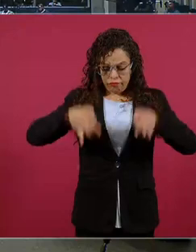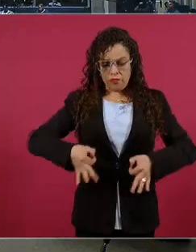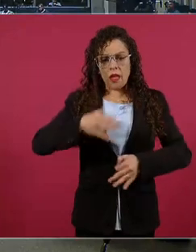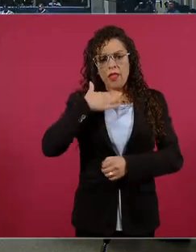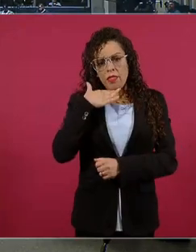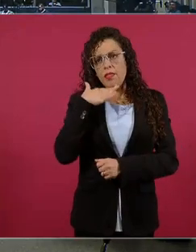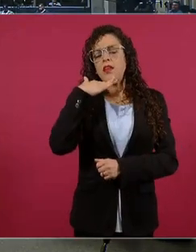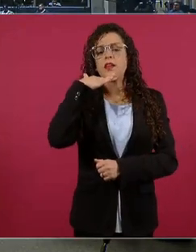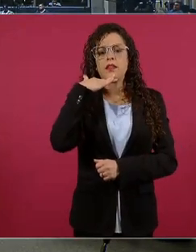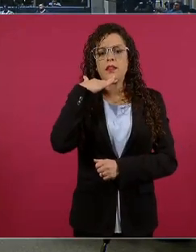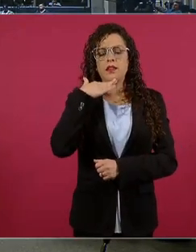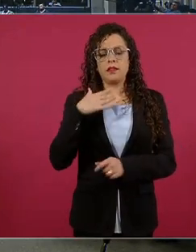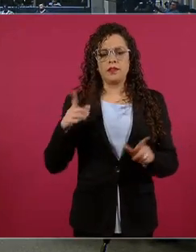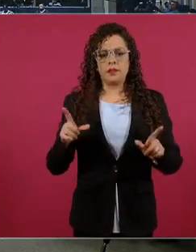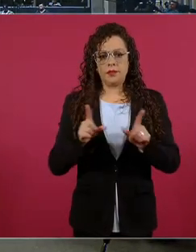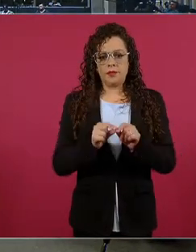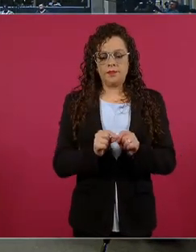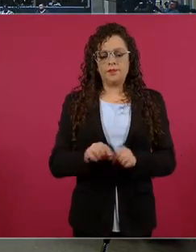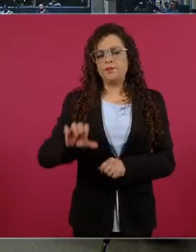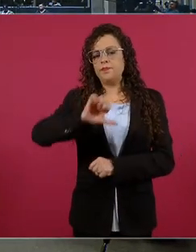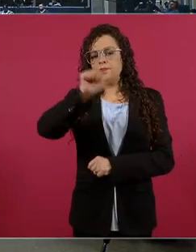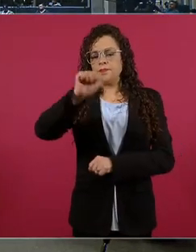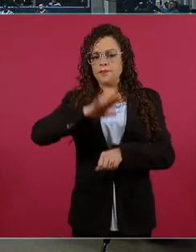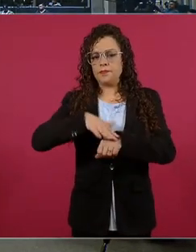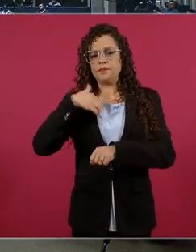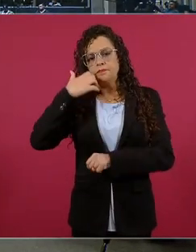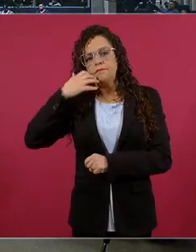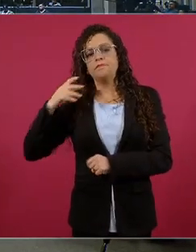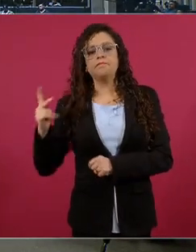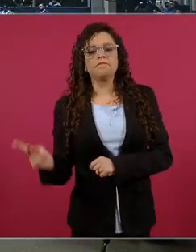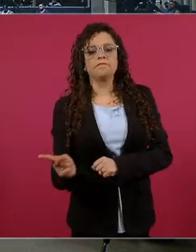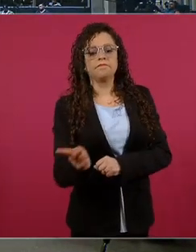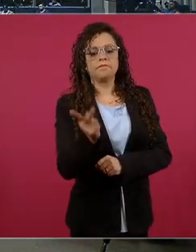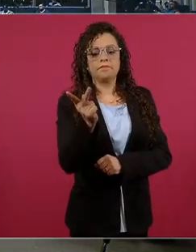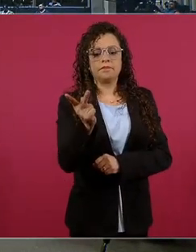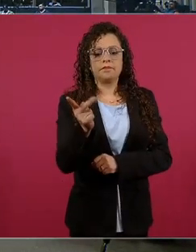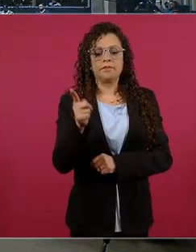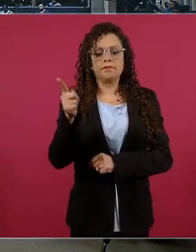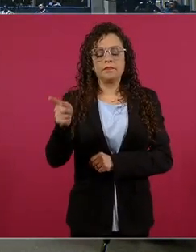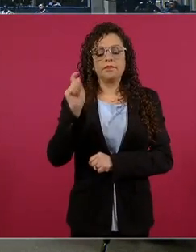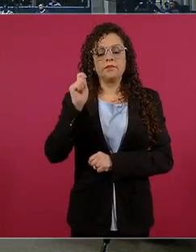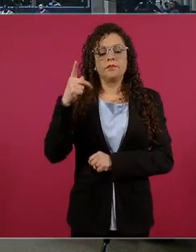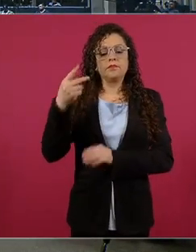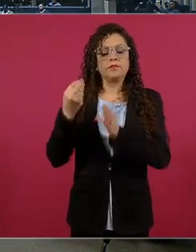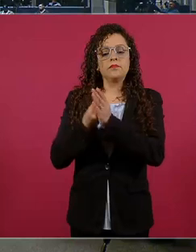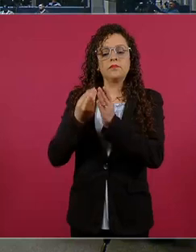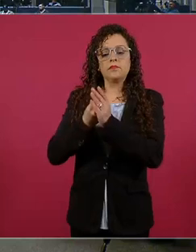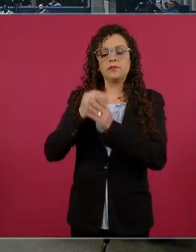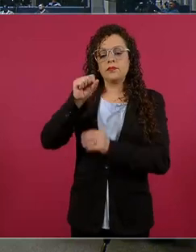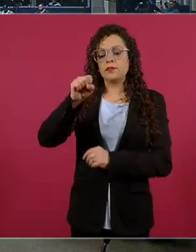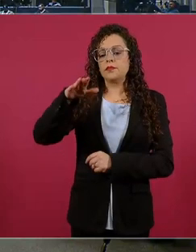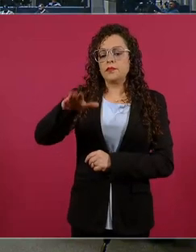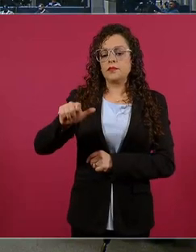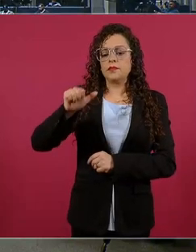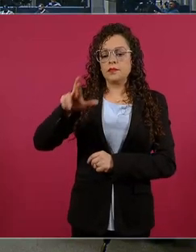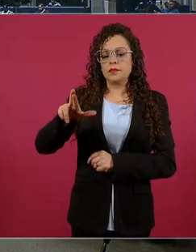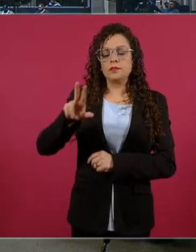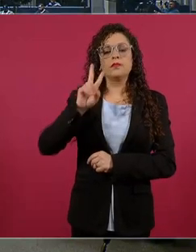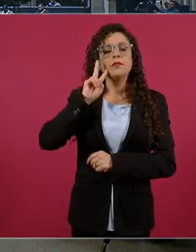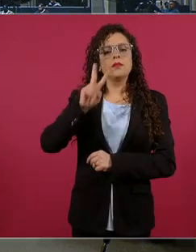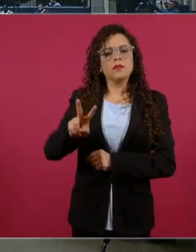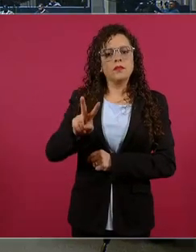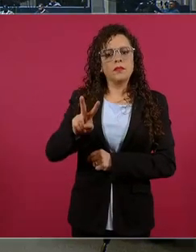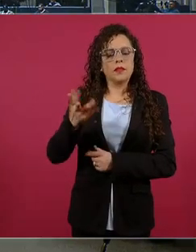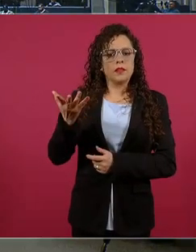de salud pública, un tema que implica también a la Secretaría de Marina, vemos todos los fines de semana, bueno, a